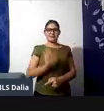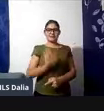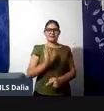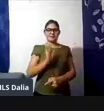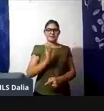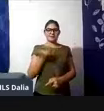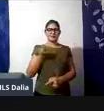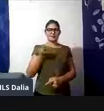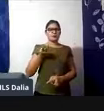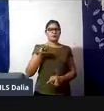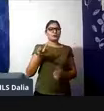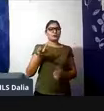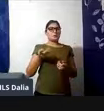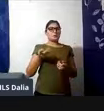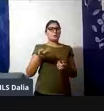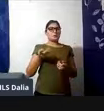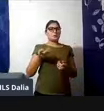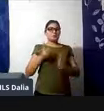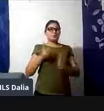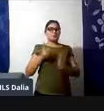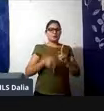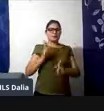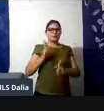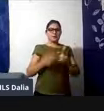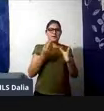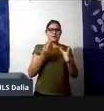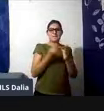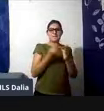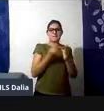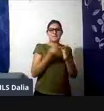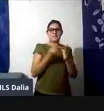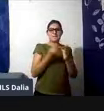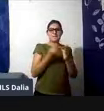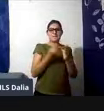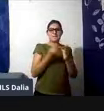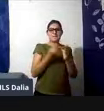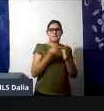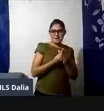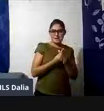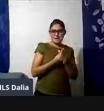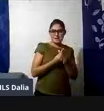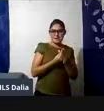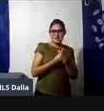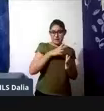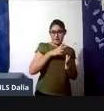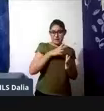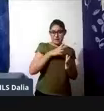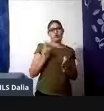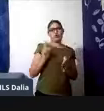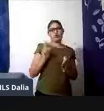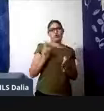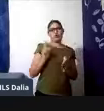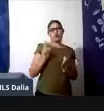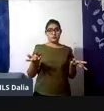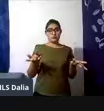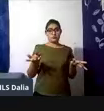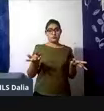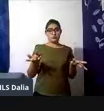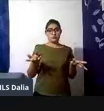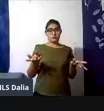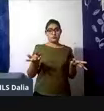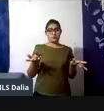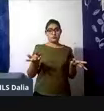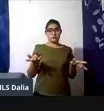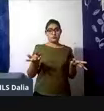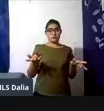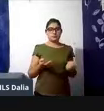te pertenece tanto a ti como a la otra persona. Entonces, aquí son los lugares como grises,